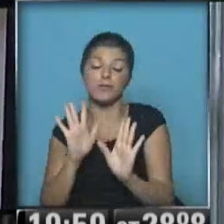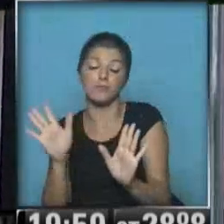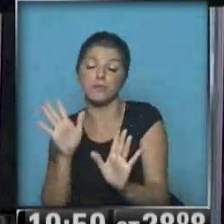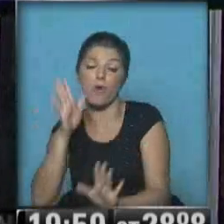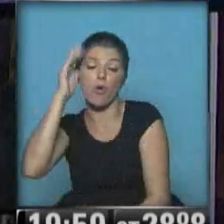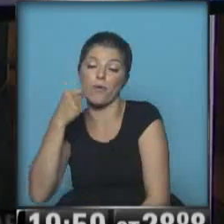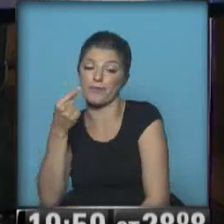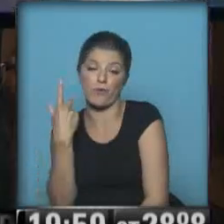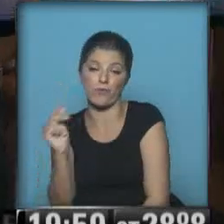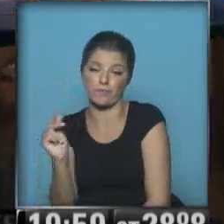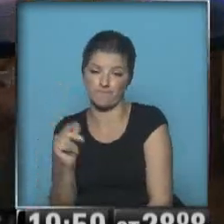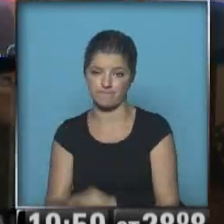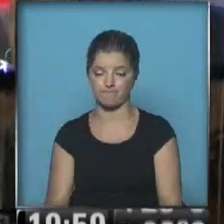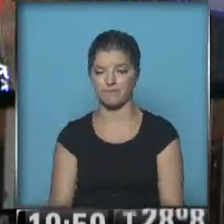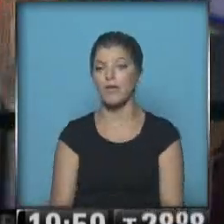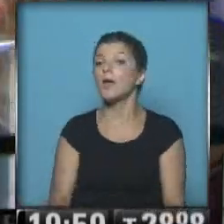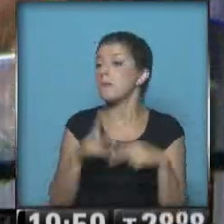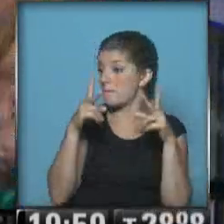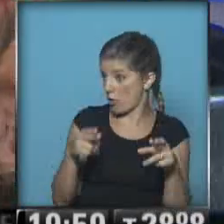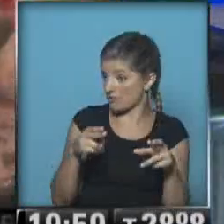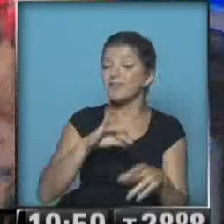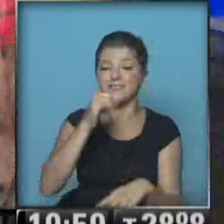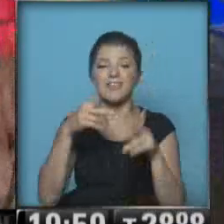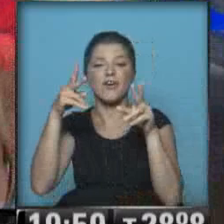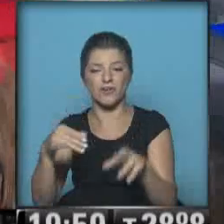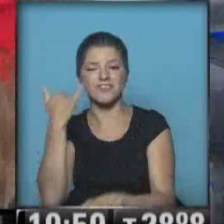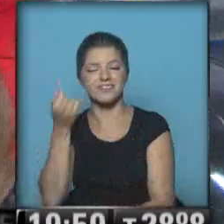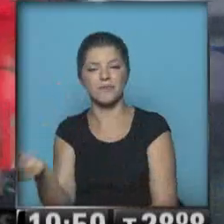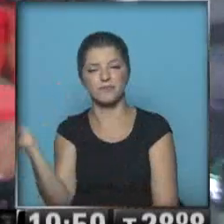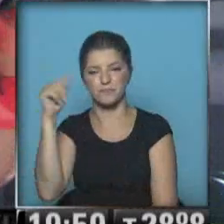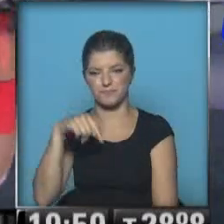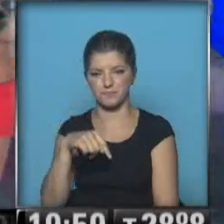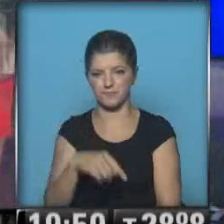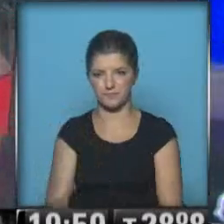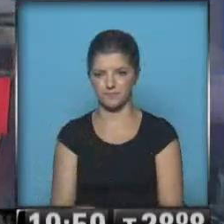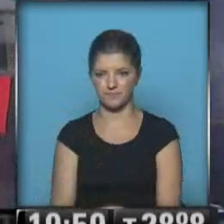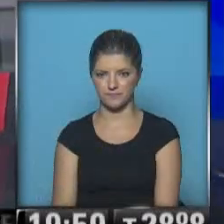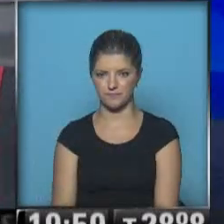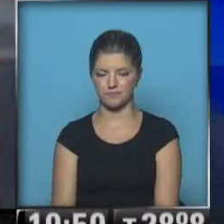Evidentemente no. Bueno. ¿Pausa? Sí, hacemos la pausa. Enseguida estamos con ustedes.